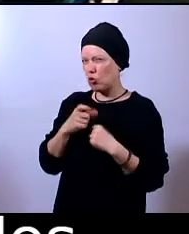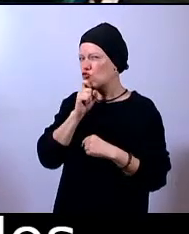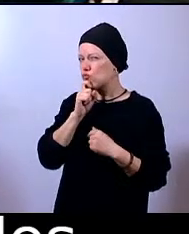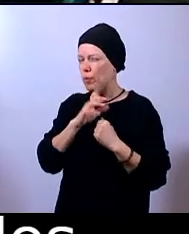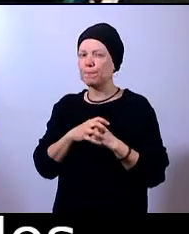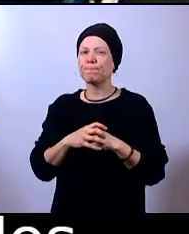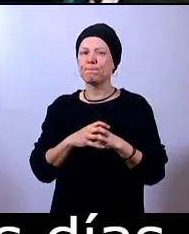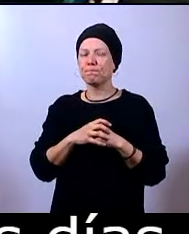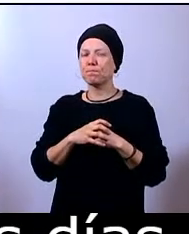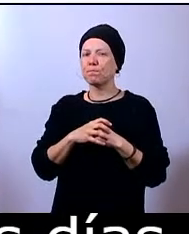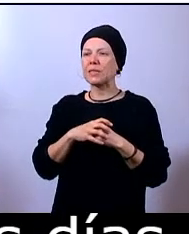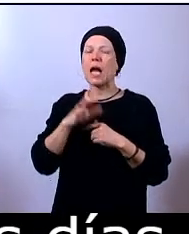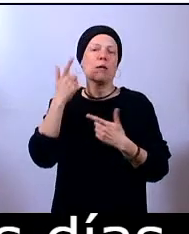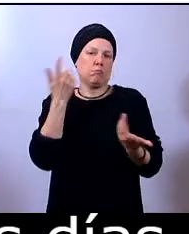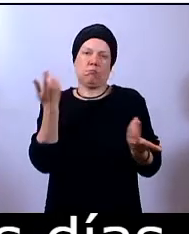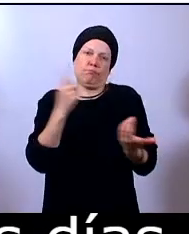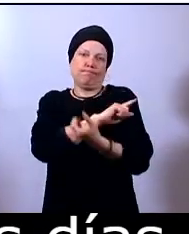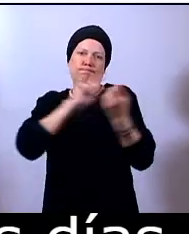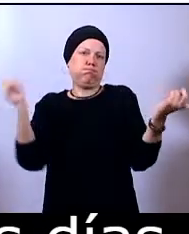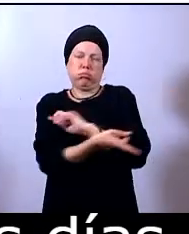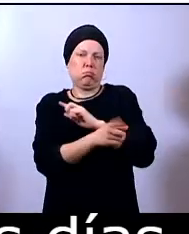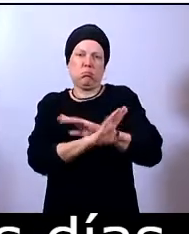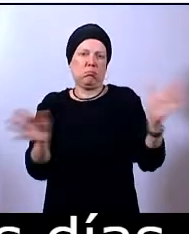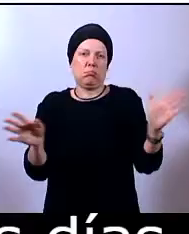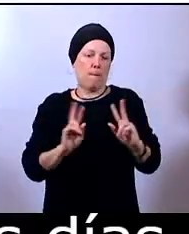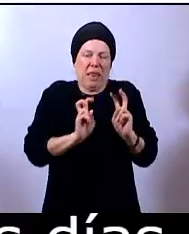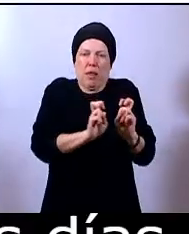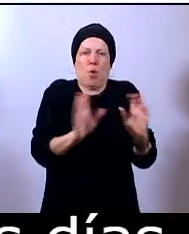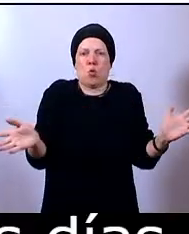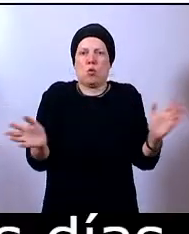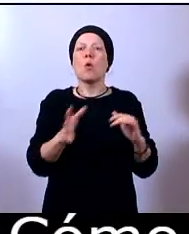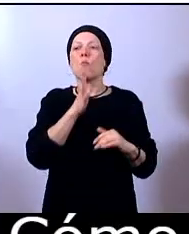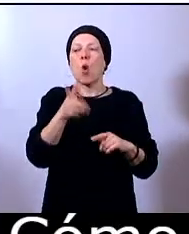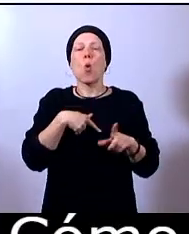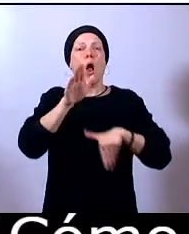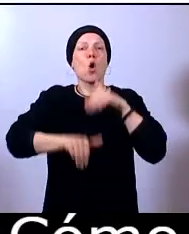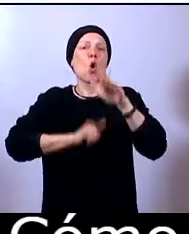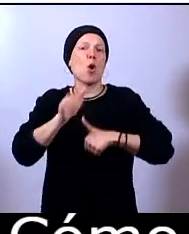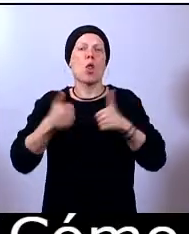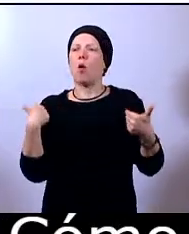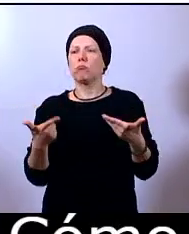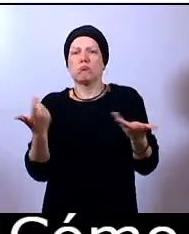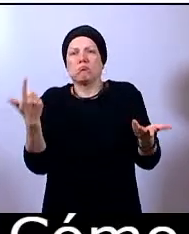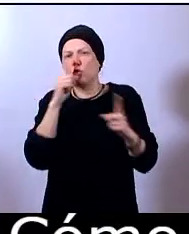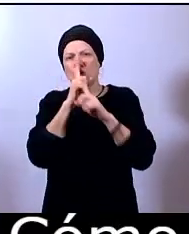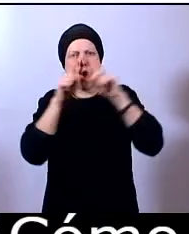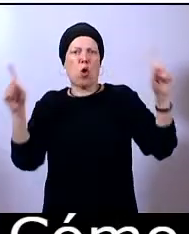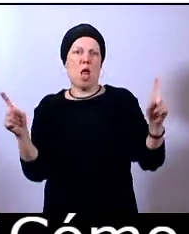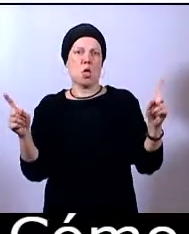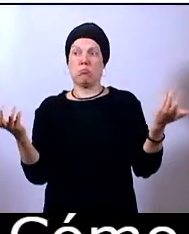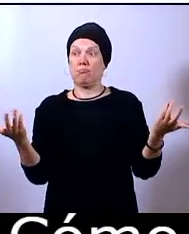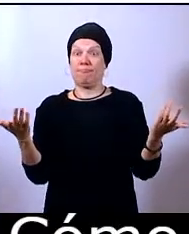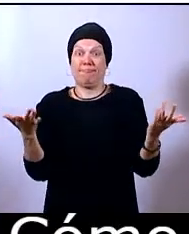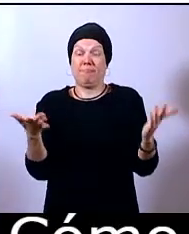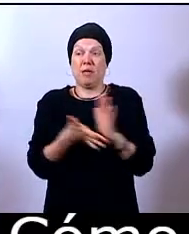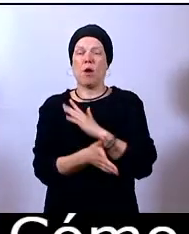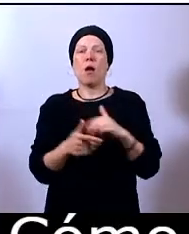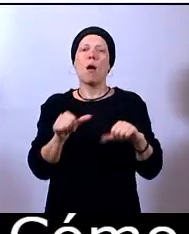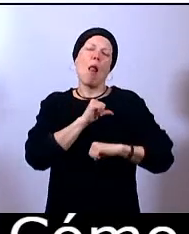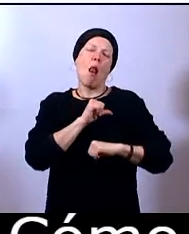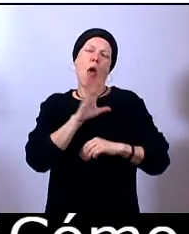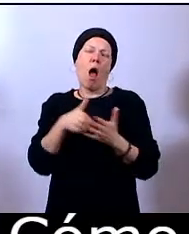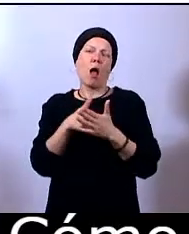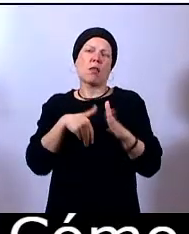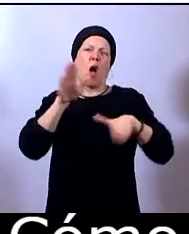Sí, cambia radicalmente desde el principio en que la convocatoria está abierta todo el año y no hay que esperar a que se abra la convocatoria